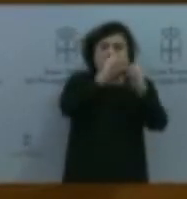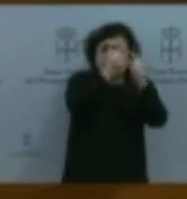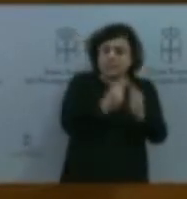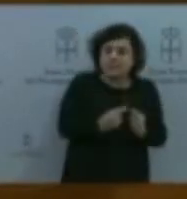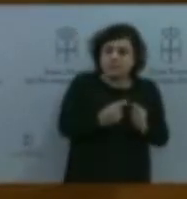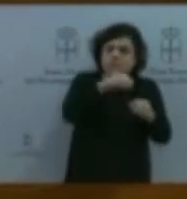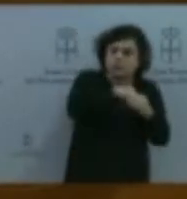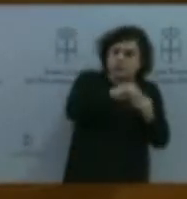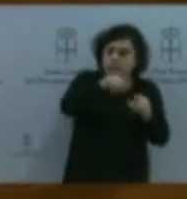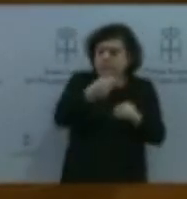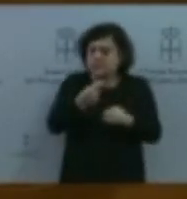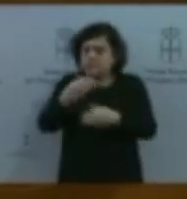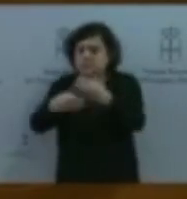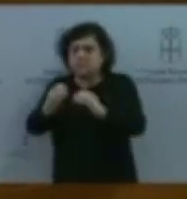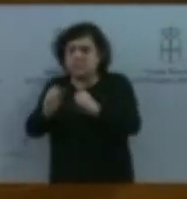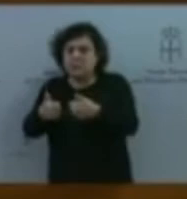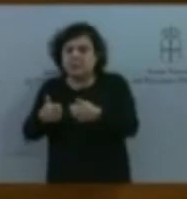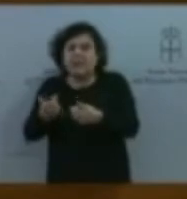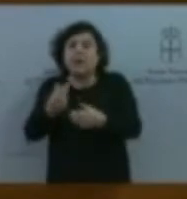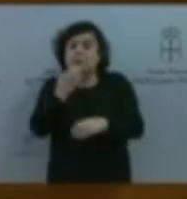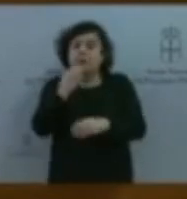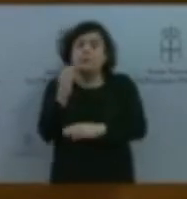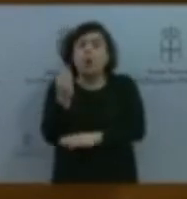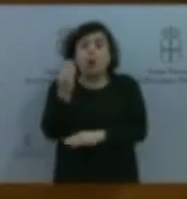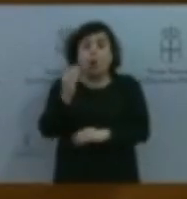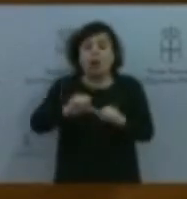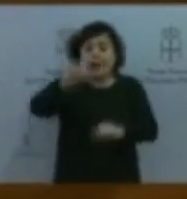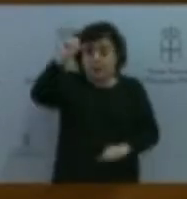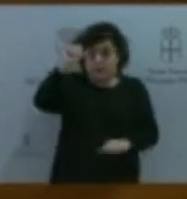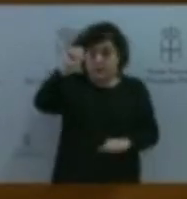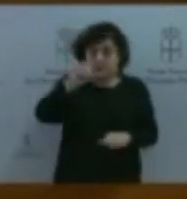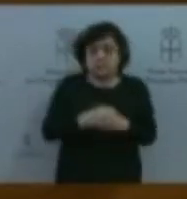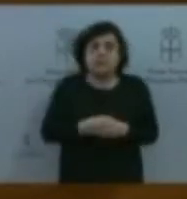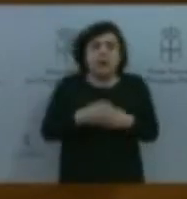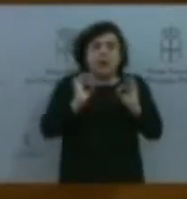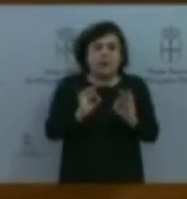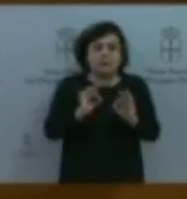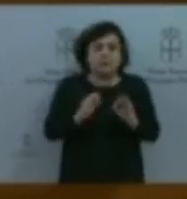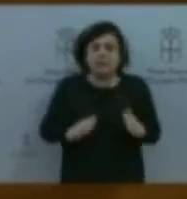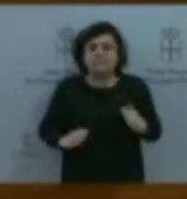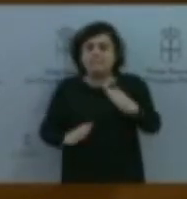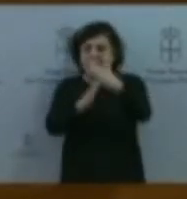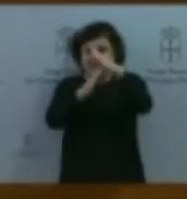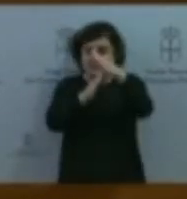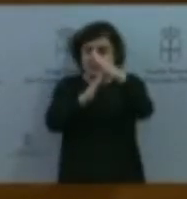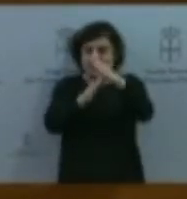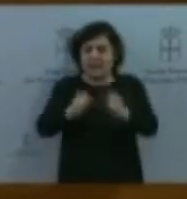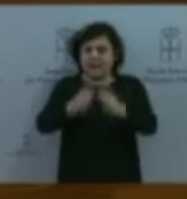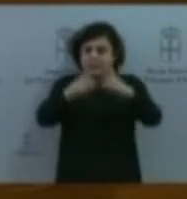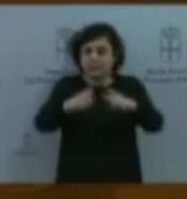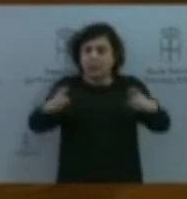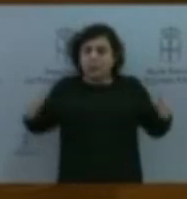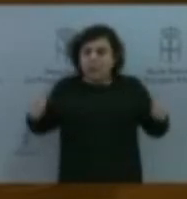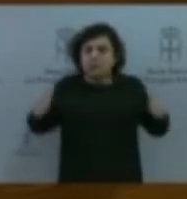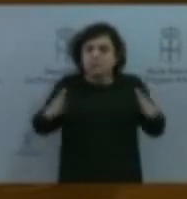Y tenemos una ampliación de Cabueñes paralizada desde hace... Primer año se presupuestan 7 millones, no se ejecuta ninguno, 8 millones,